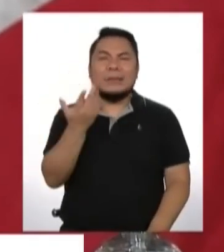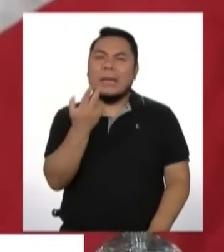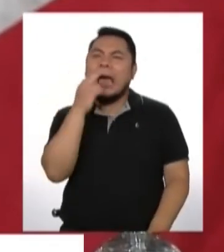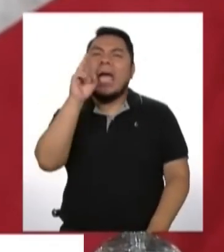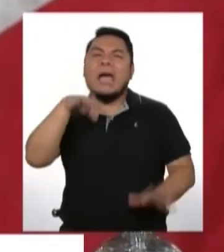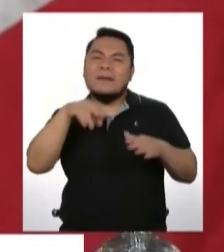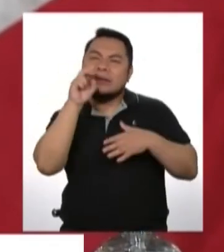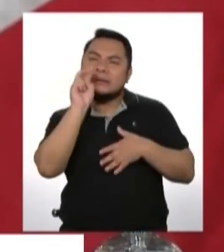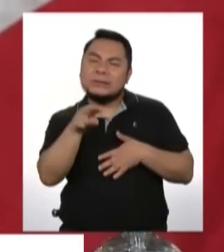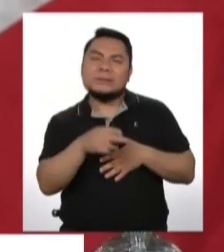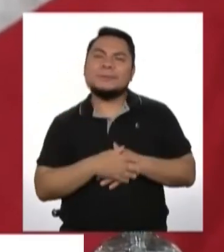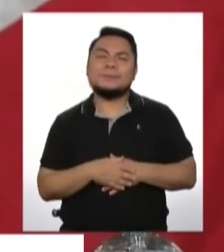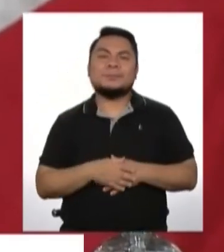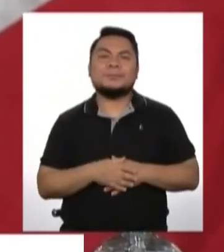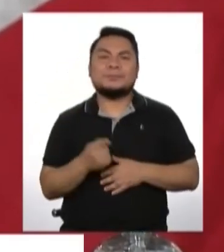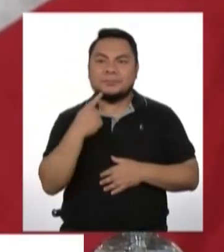bastante